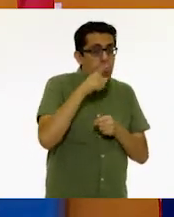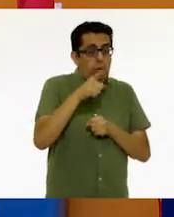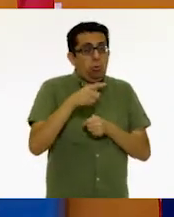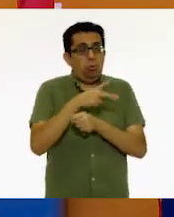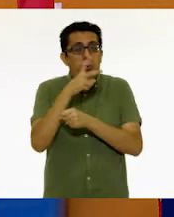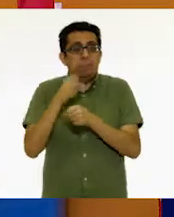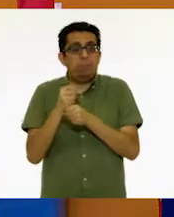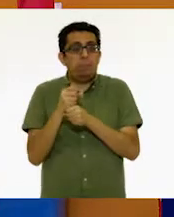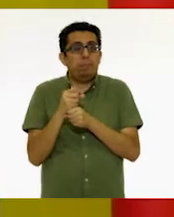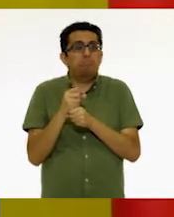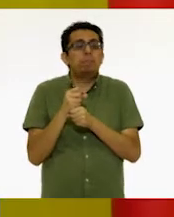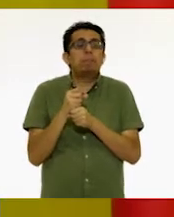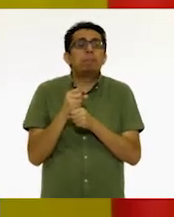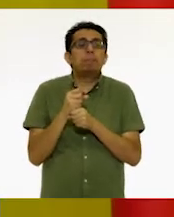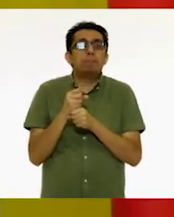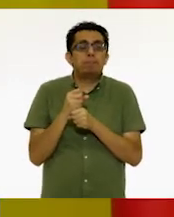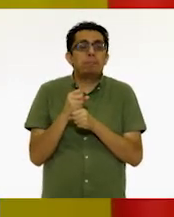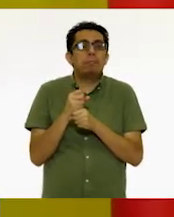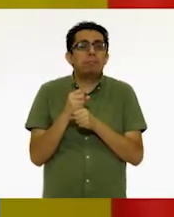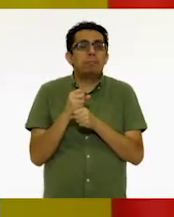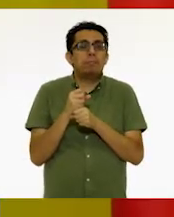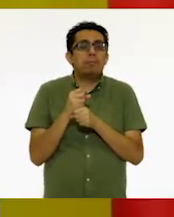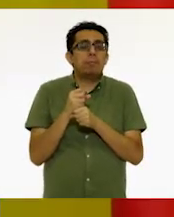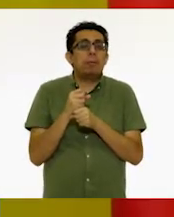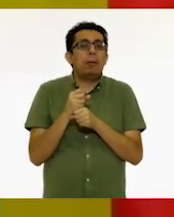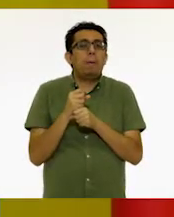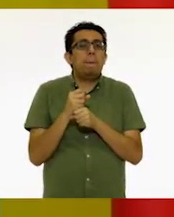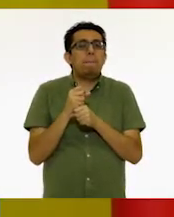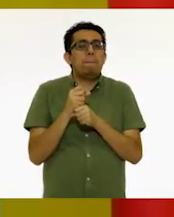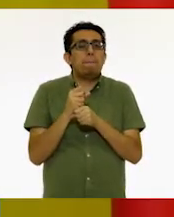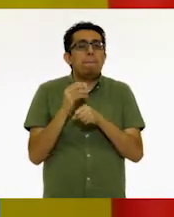Pica piedra, pica aquí.